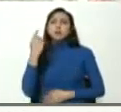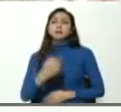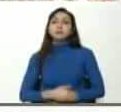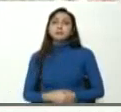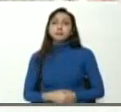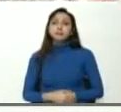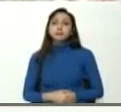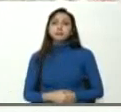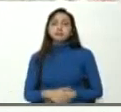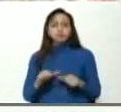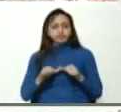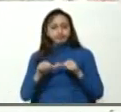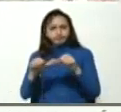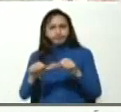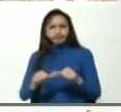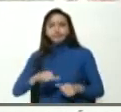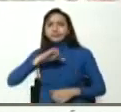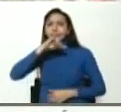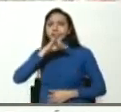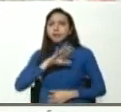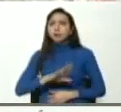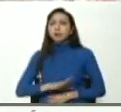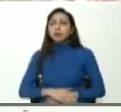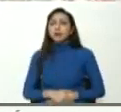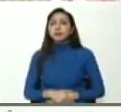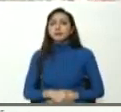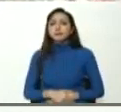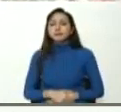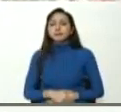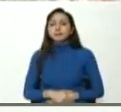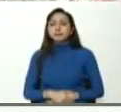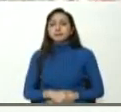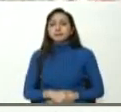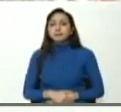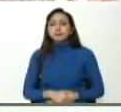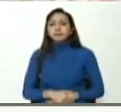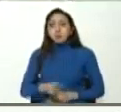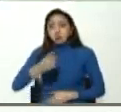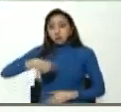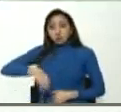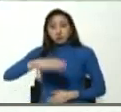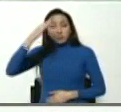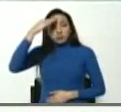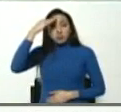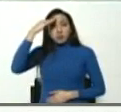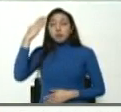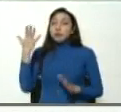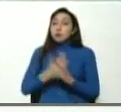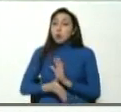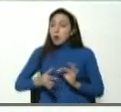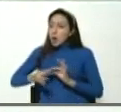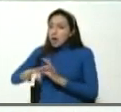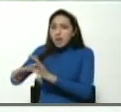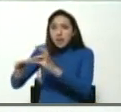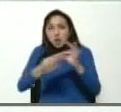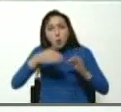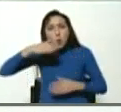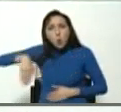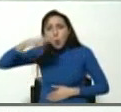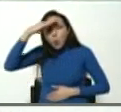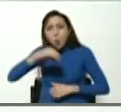que marcaron su historia luego todos sabemos que esa unión cívico-militar